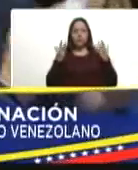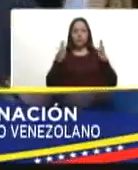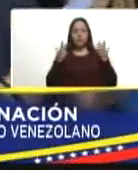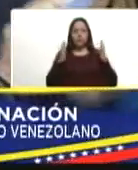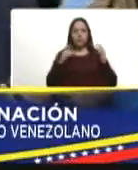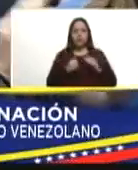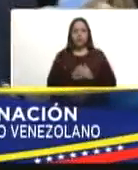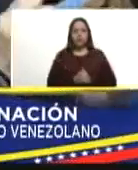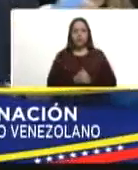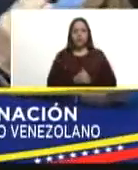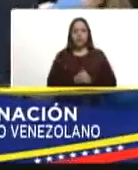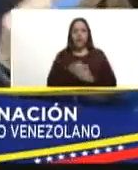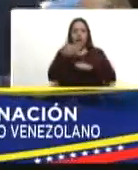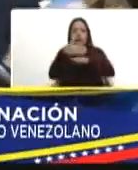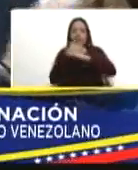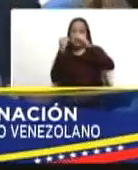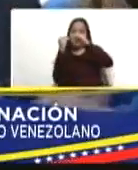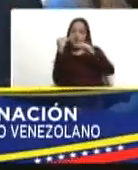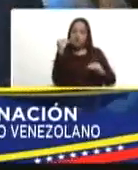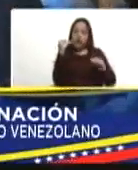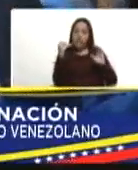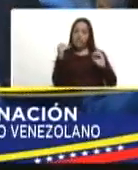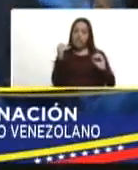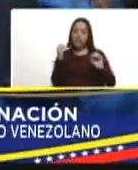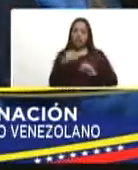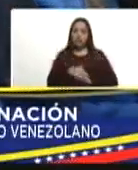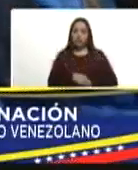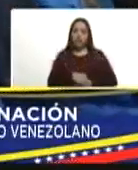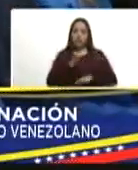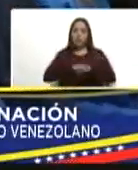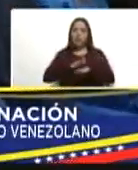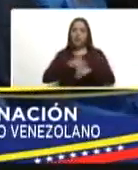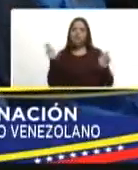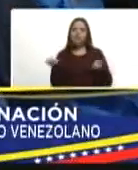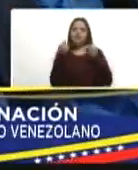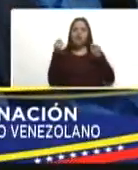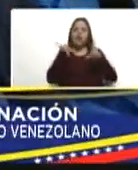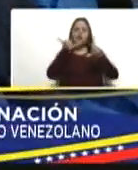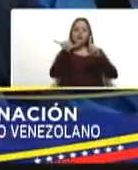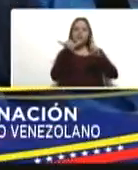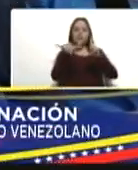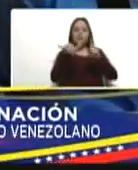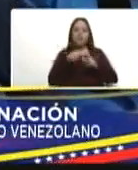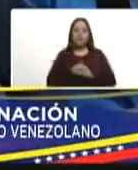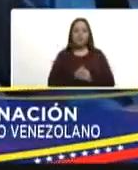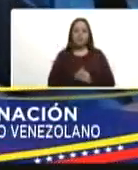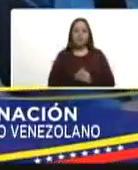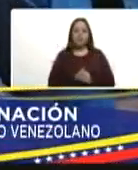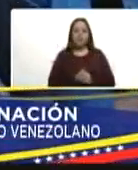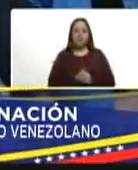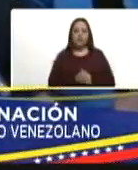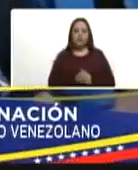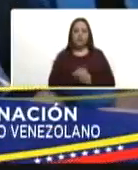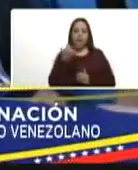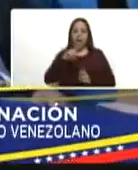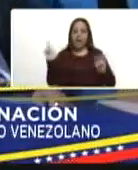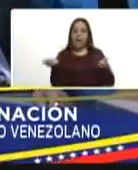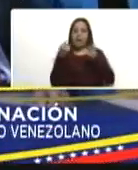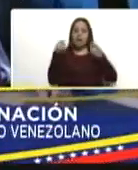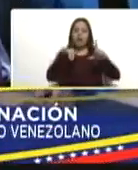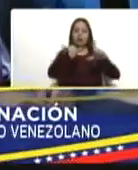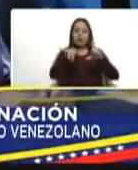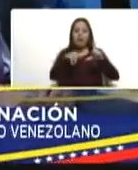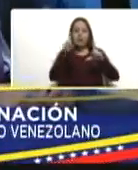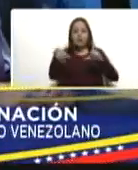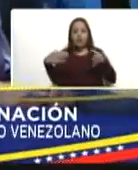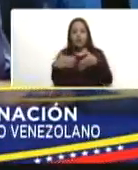eso se había reducido a cero por las campañas en YouTube por las campañas en los